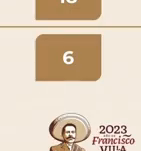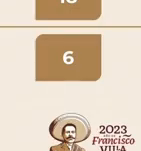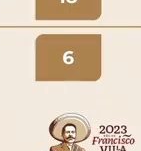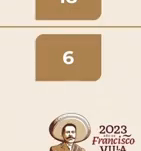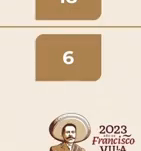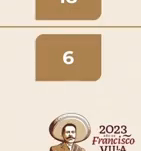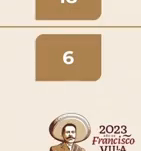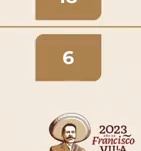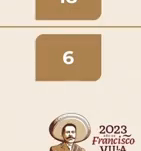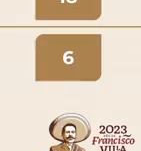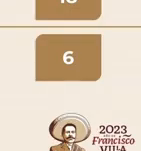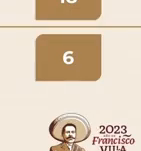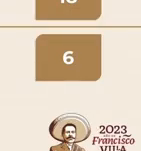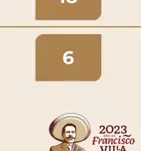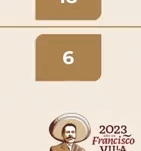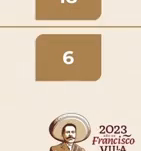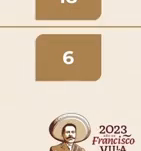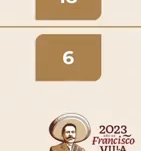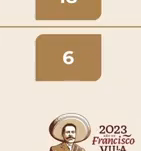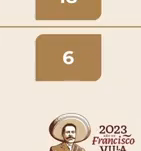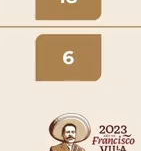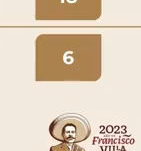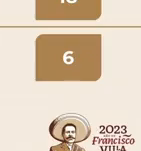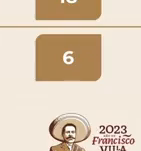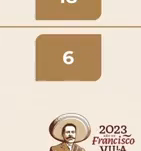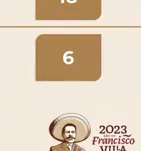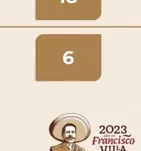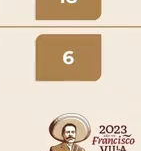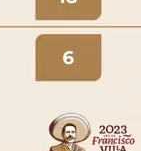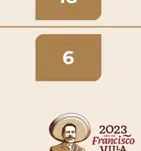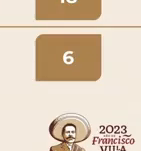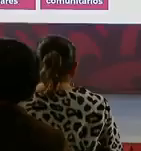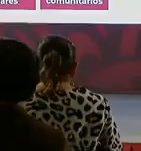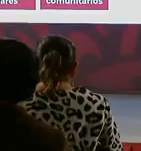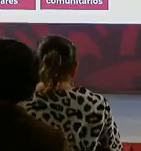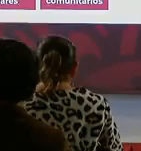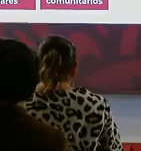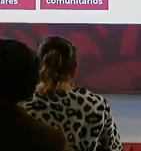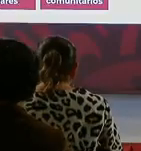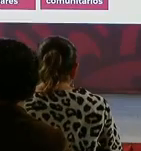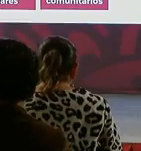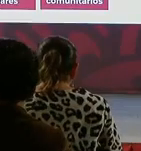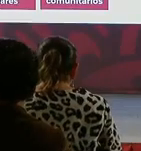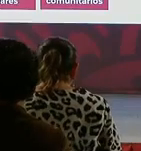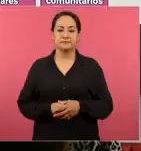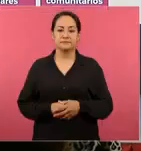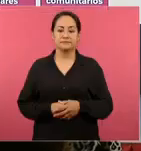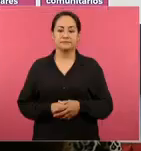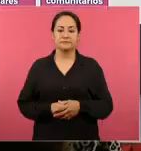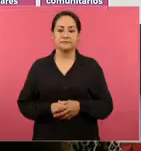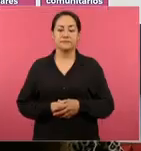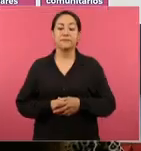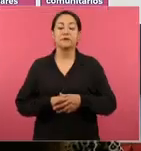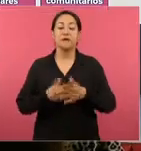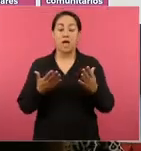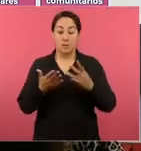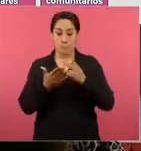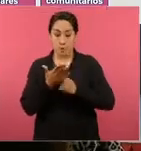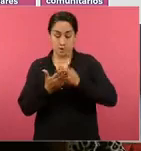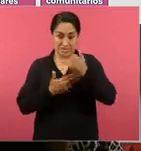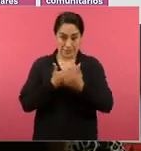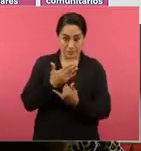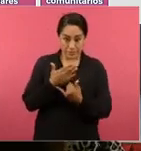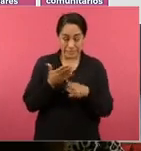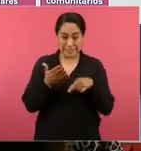decir, un programa de estudios, se dosificaron los contenidos, se construyeron intenciones didácticas y eso le